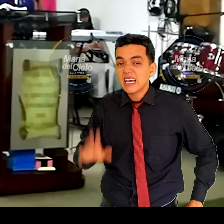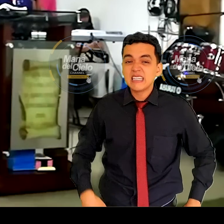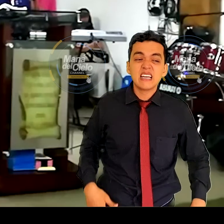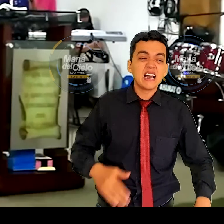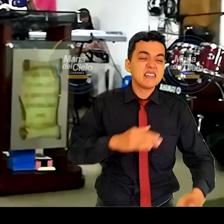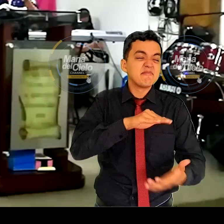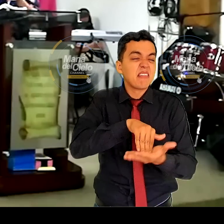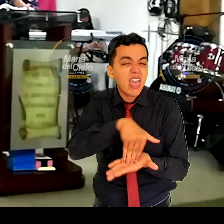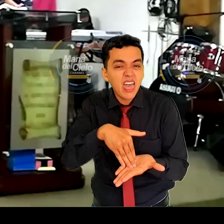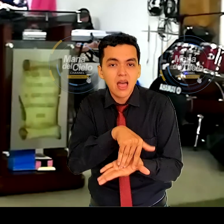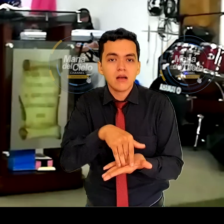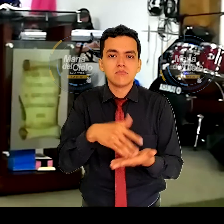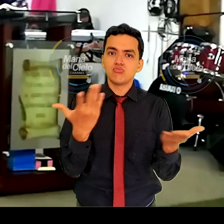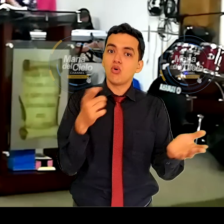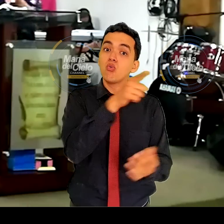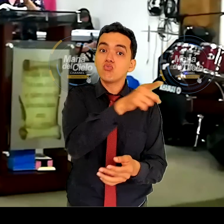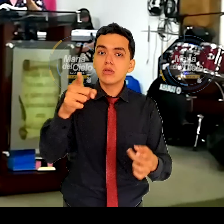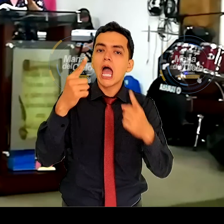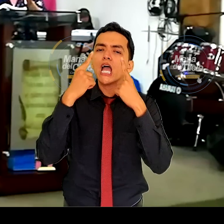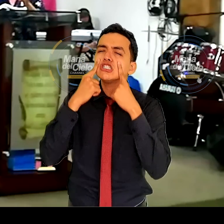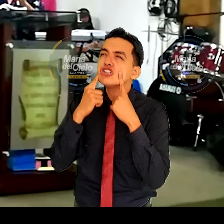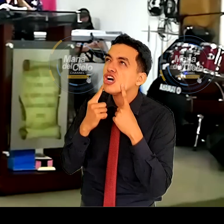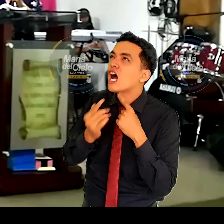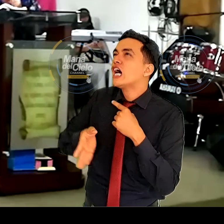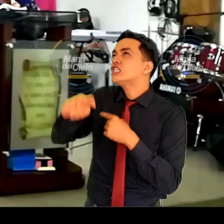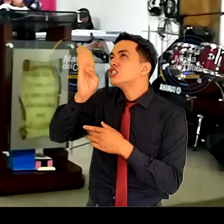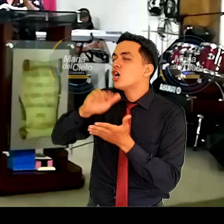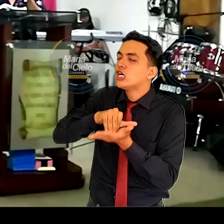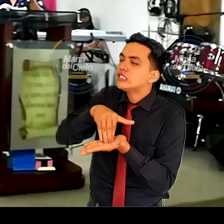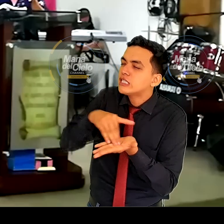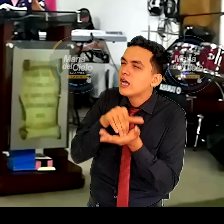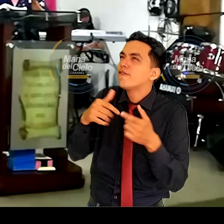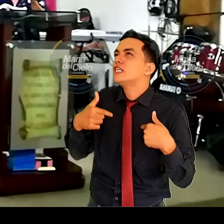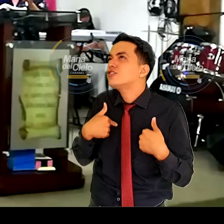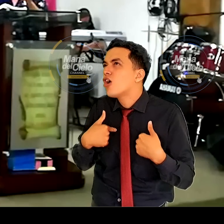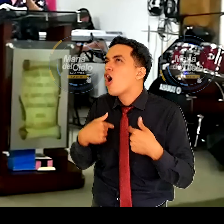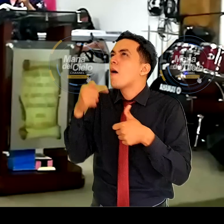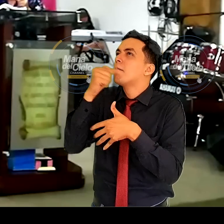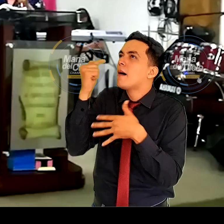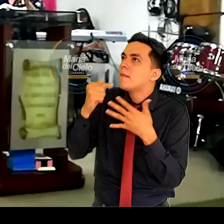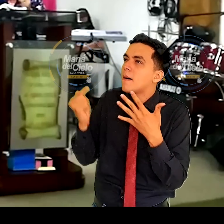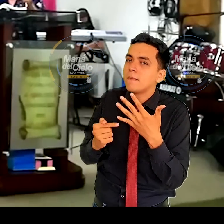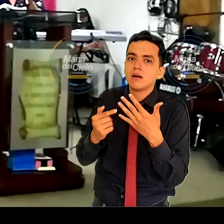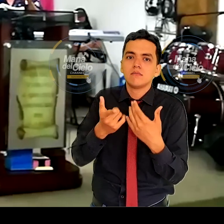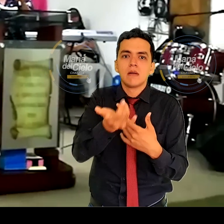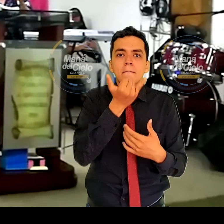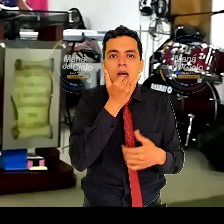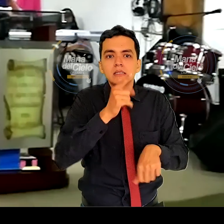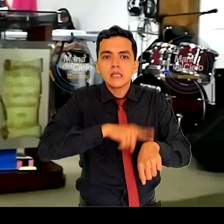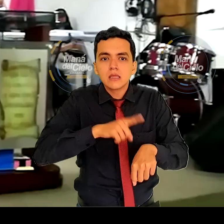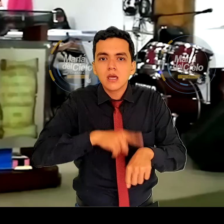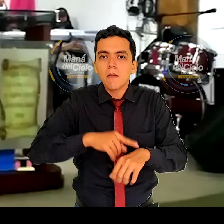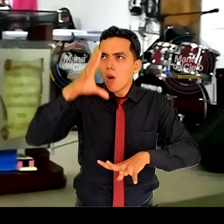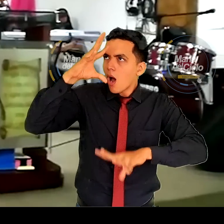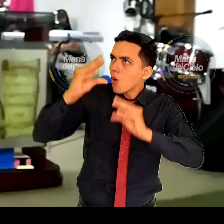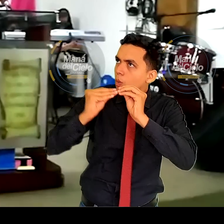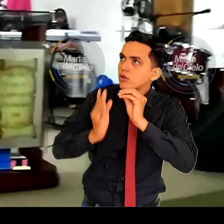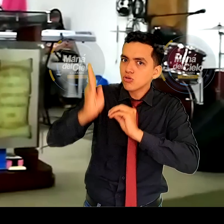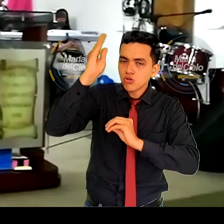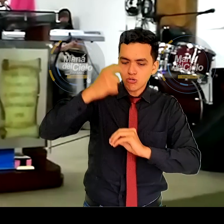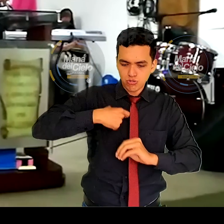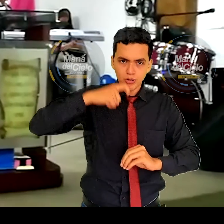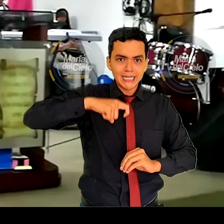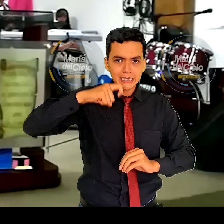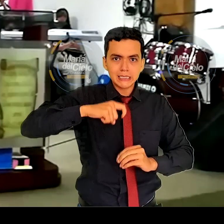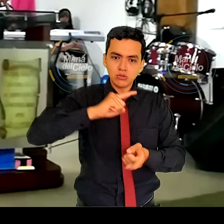No sacamos tiempo para llorar nuestras debilidades, para llorar nuestras flaquezas, para hacer un pacto con Dios que necesitamos cambiar.